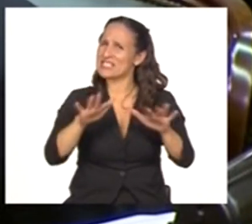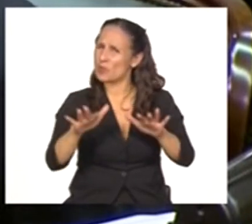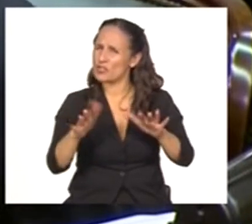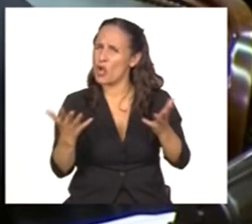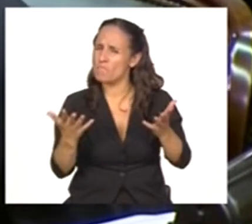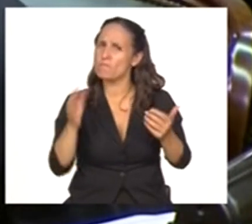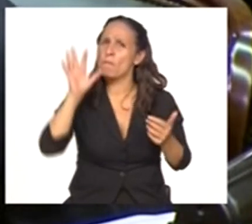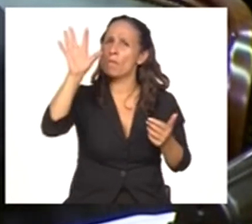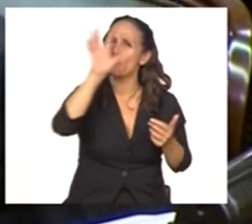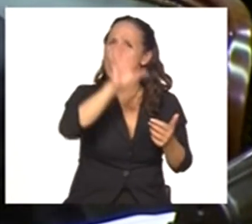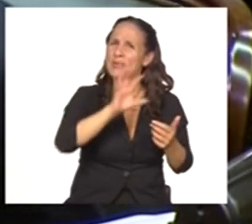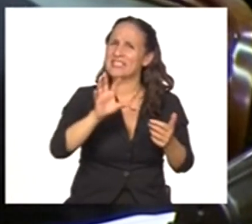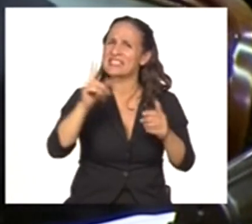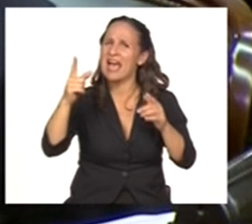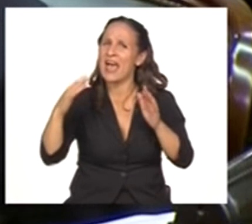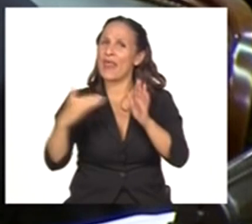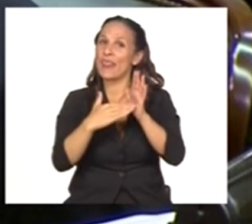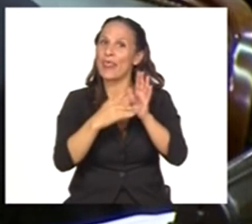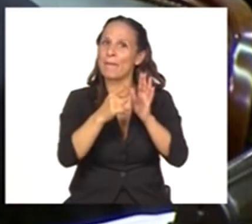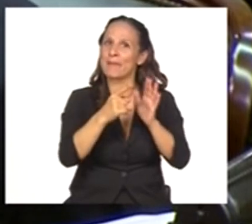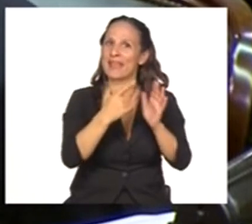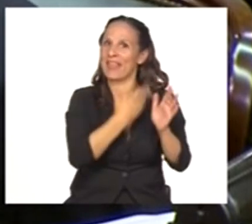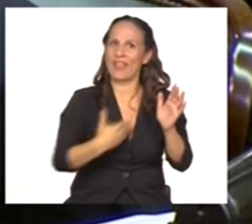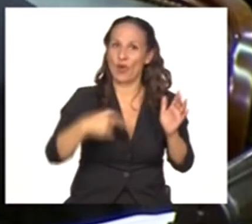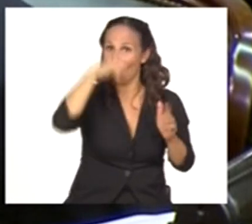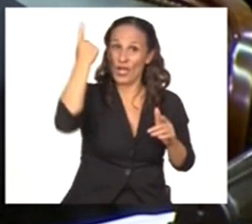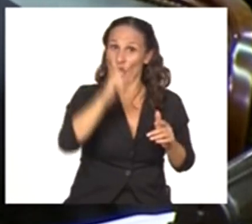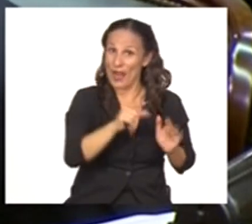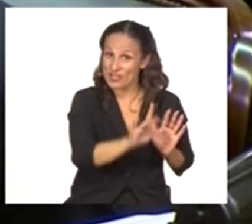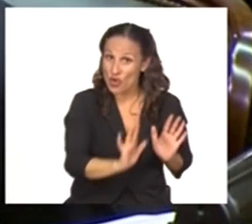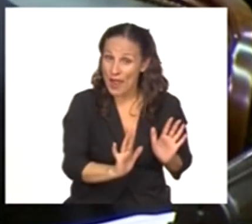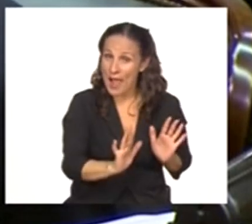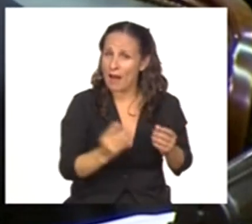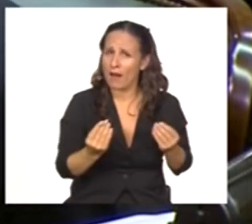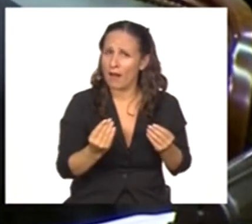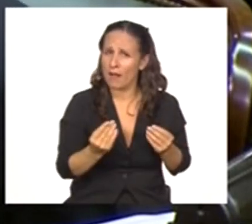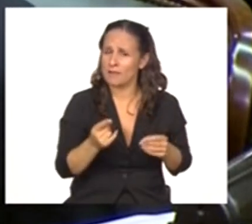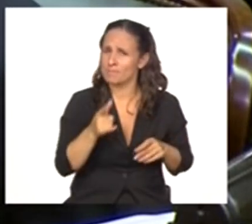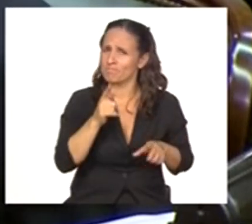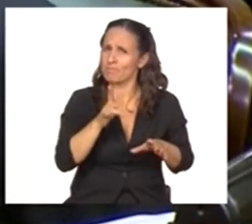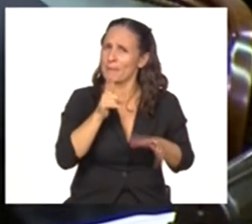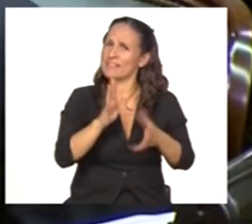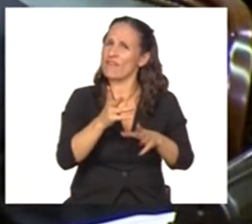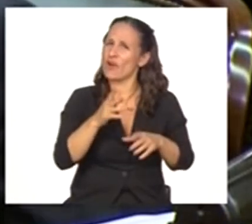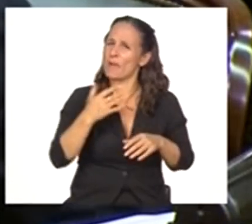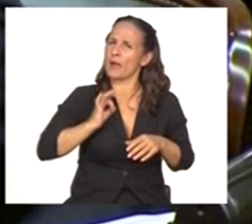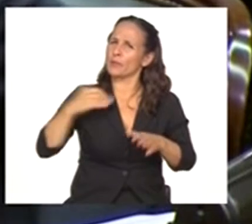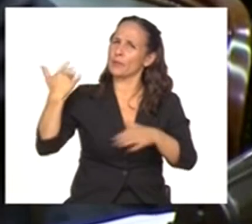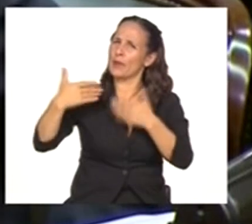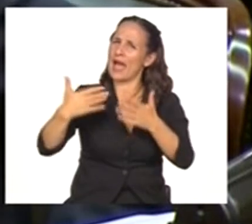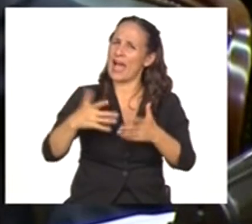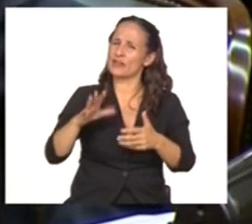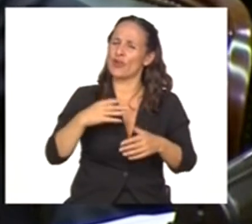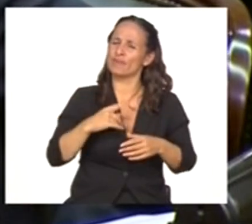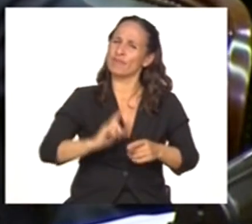donde las provincias dependen decididamente del gobierno central, es porque durante años hemos construido un federalismo del cual creo que ninguno de nosotros nos